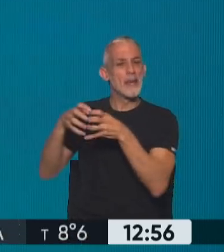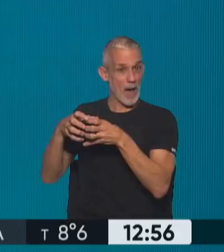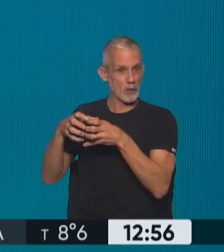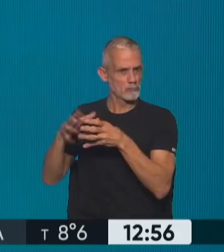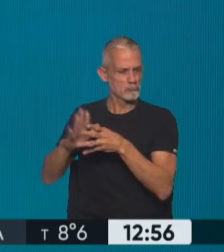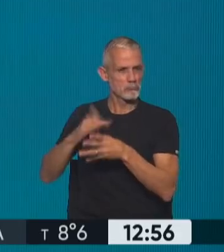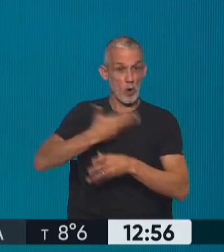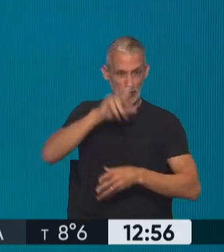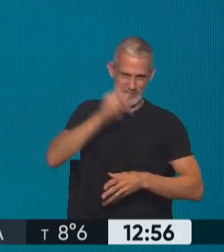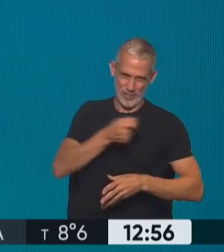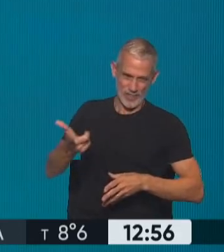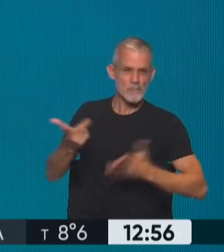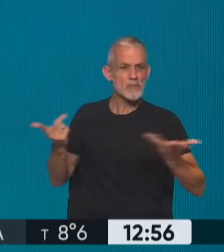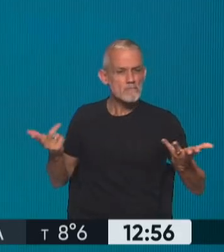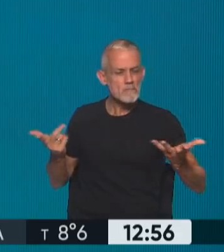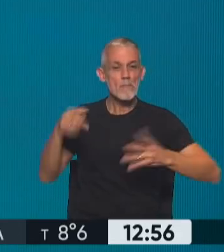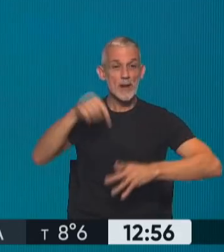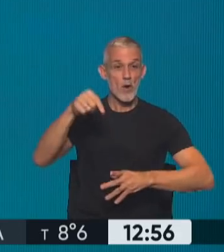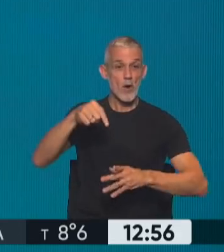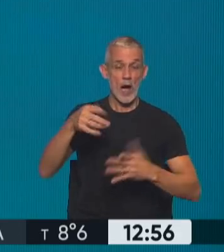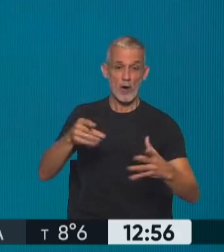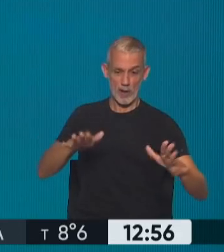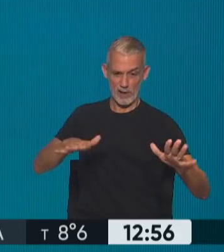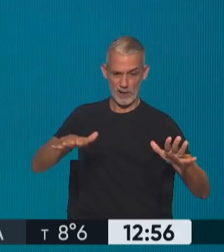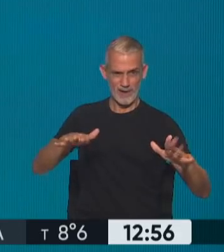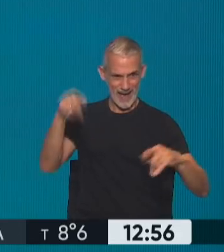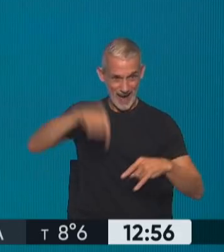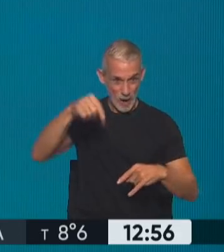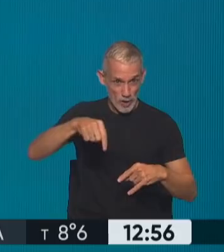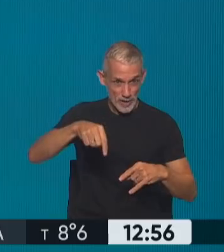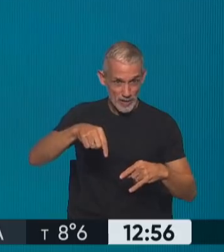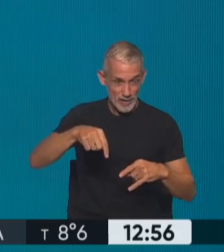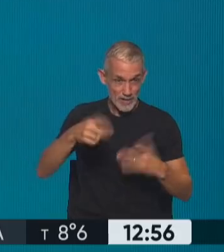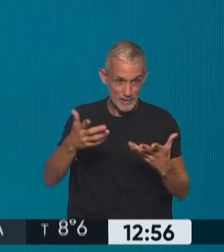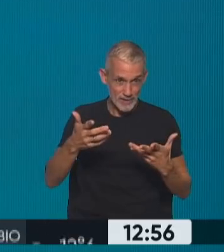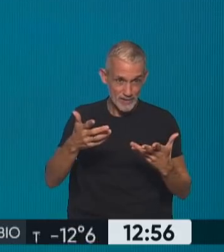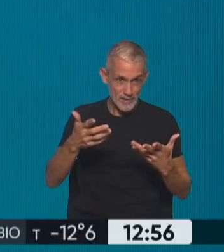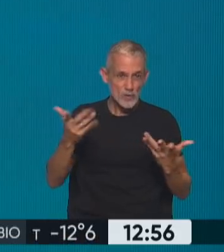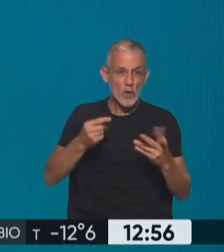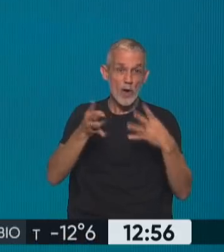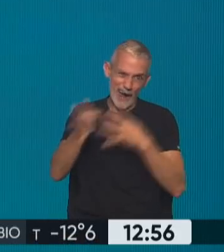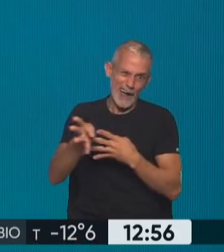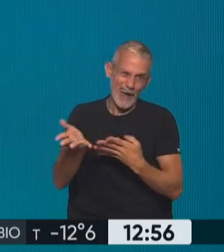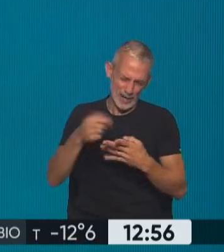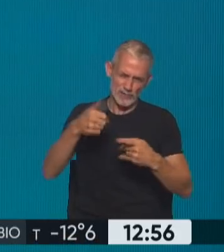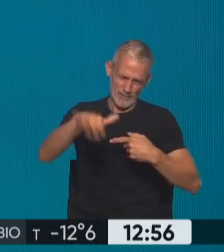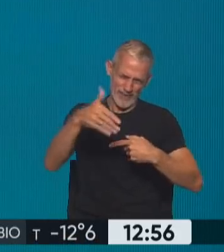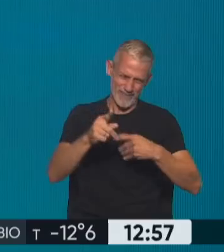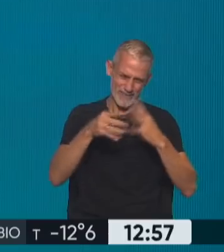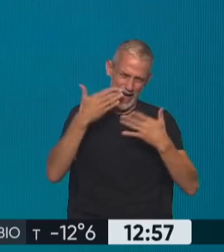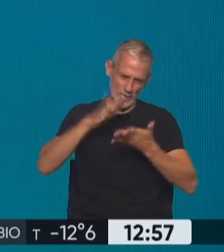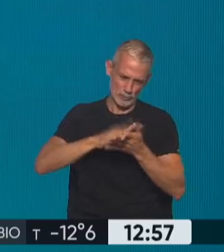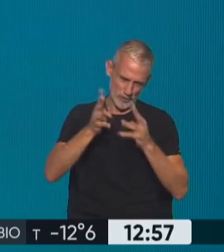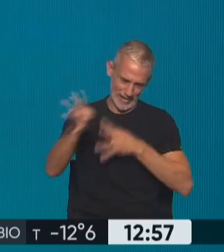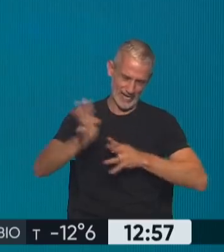embargo, ante esta otra tragedia que estamos viviendo hoy, de una guerra de la cual voy a hablar